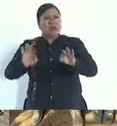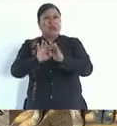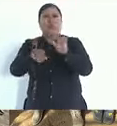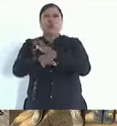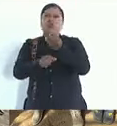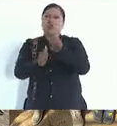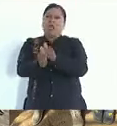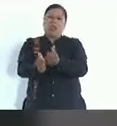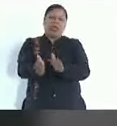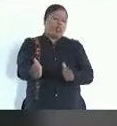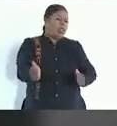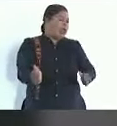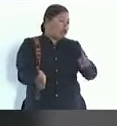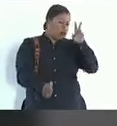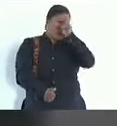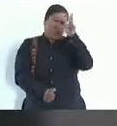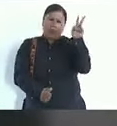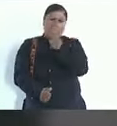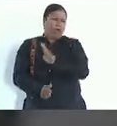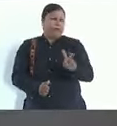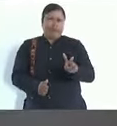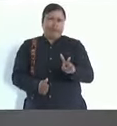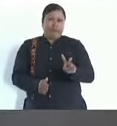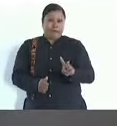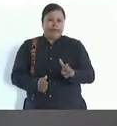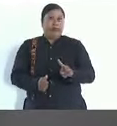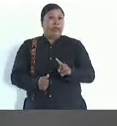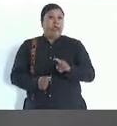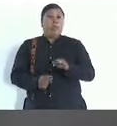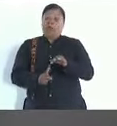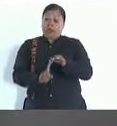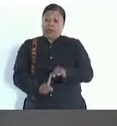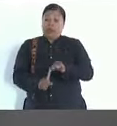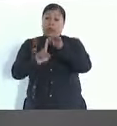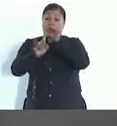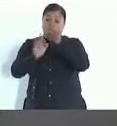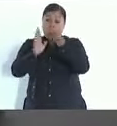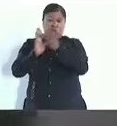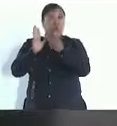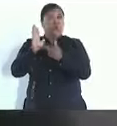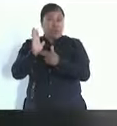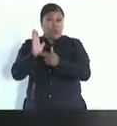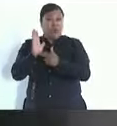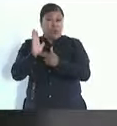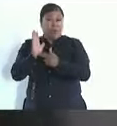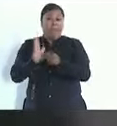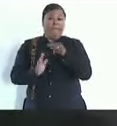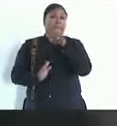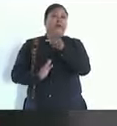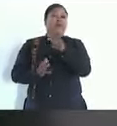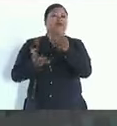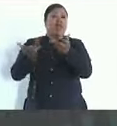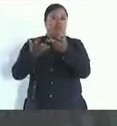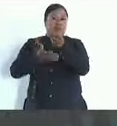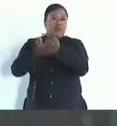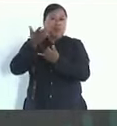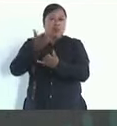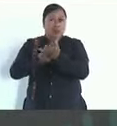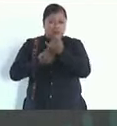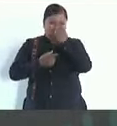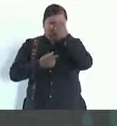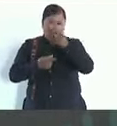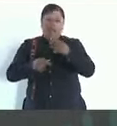habitacional que existía. En el caso específico de Huatulco, se hizo un programa de reubicación